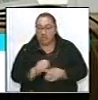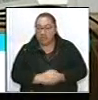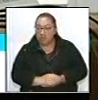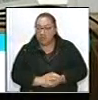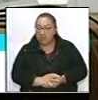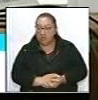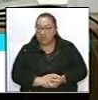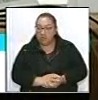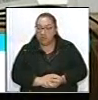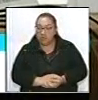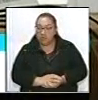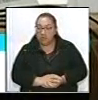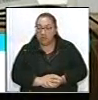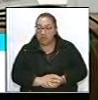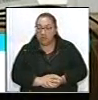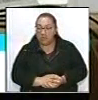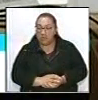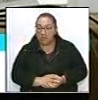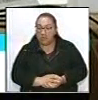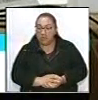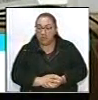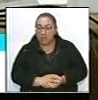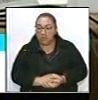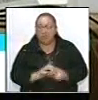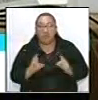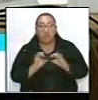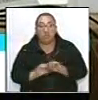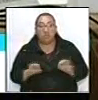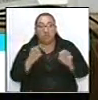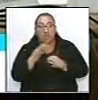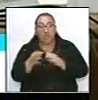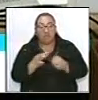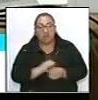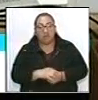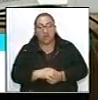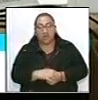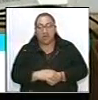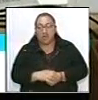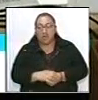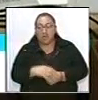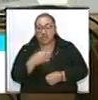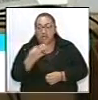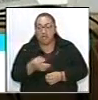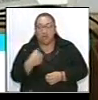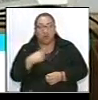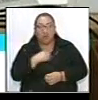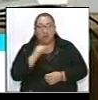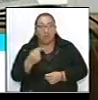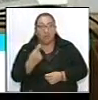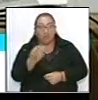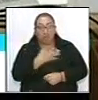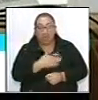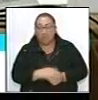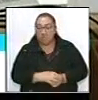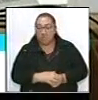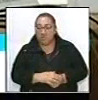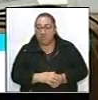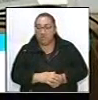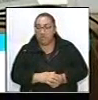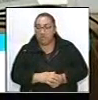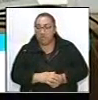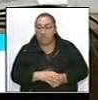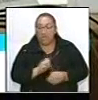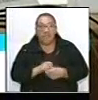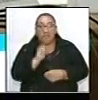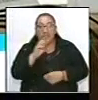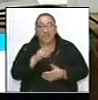el reglamento. Sin embargo, es importante mencionar que siempre hemos sido los primeros en decir que